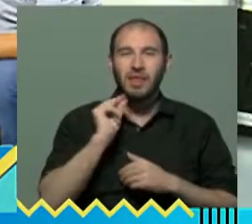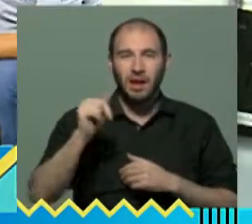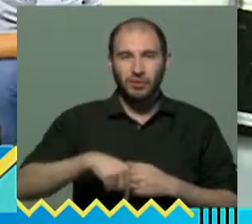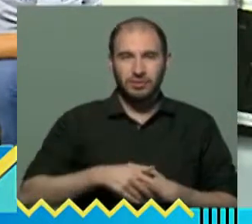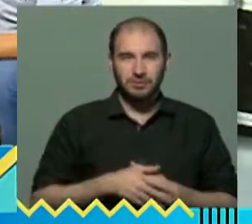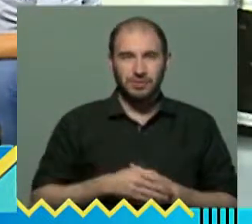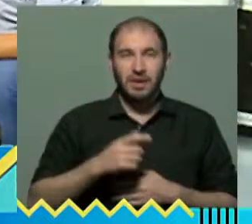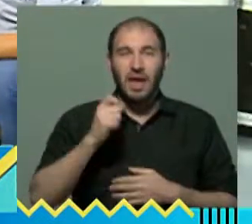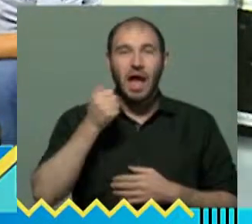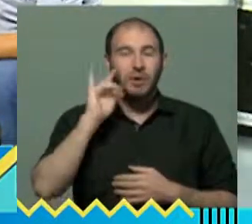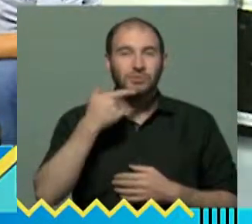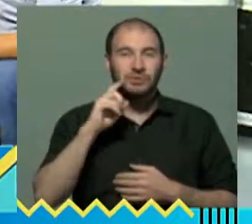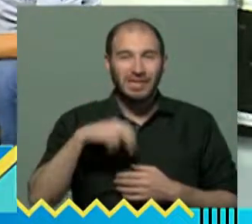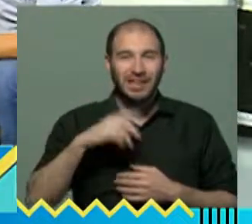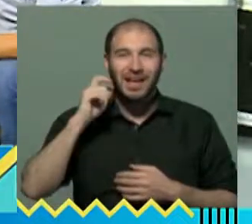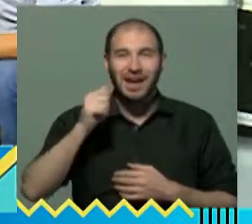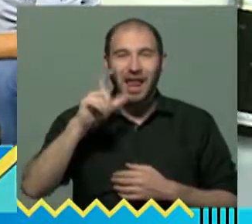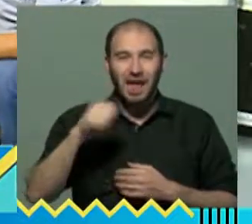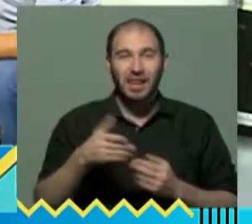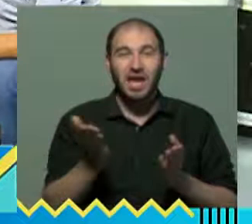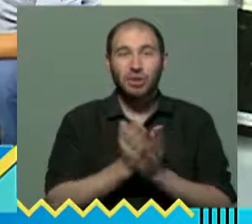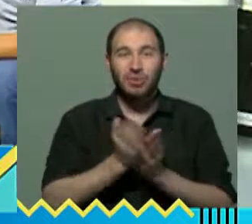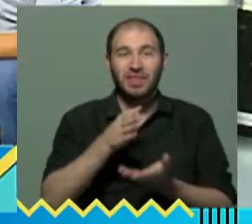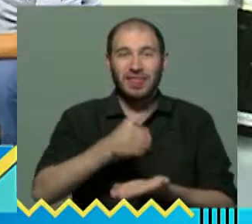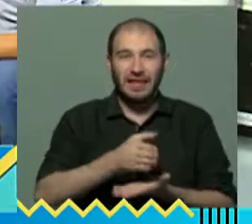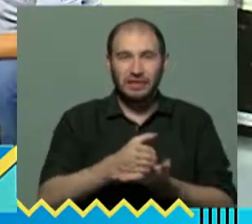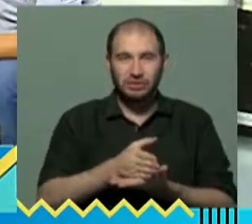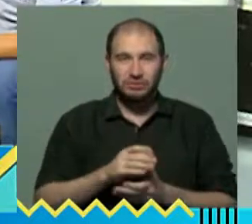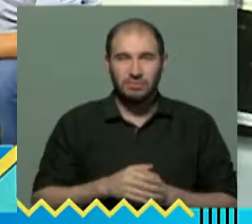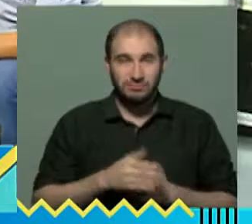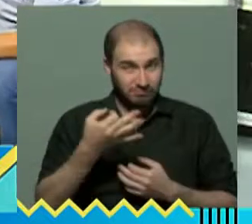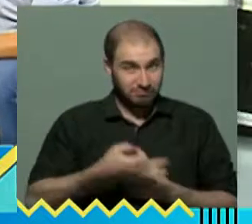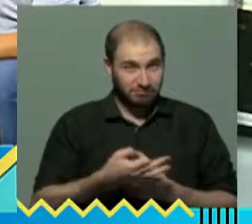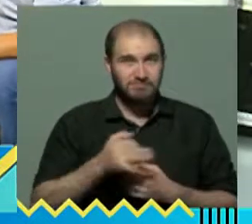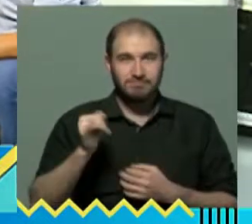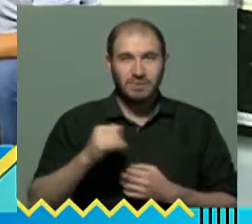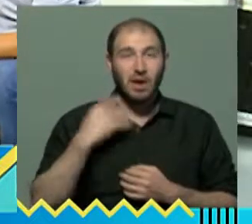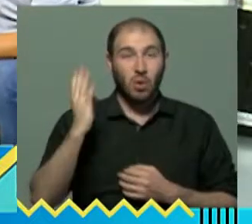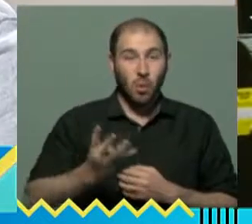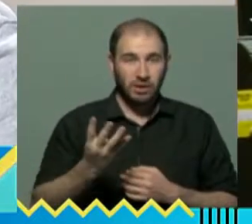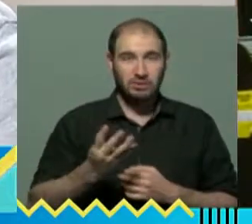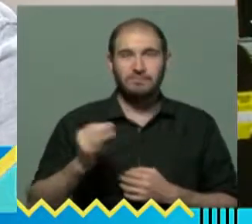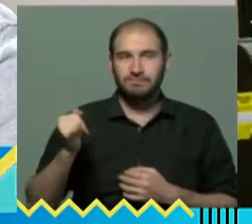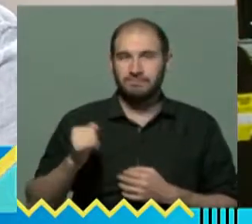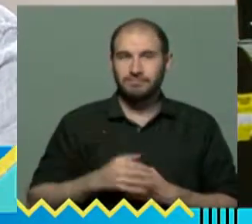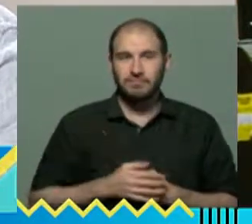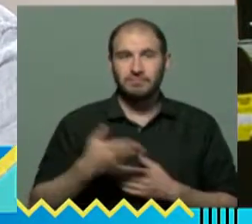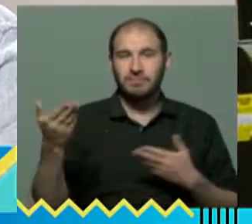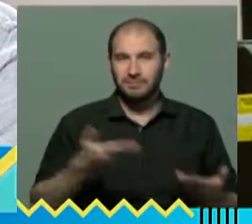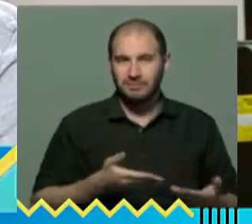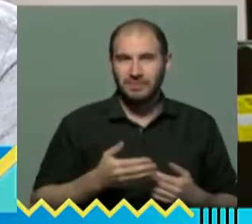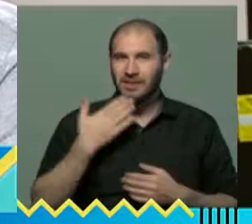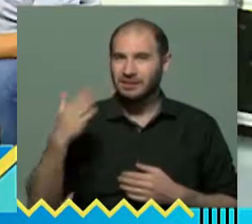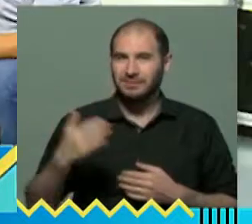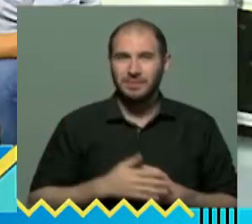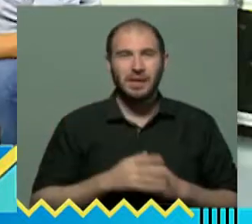hoy. Agustín Galán, estudiante de Derecho. ¿Está bien? ¿Sí? En cuarto año, ¿no? Cuarto año, exacto. Bueno, bienvenido. Muchas